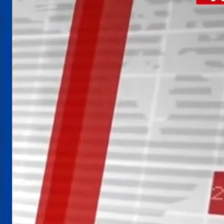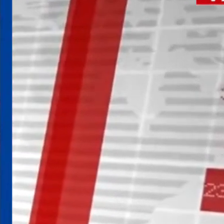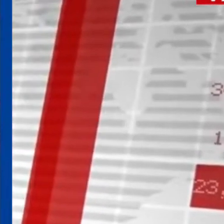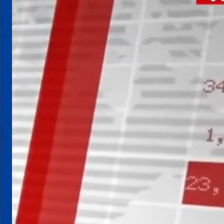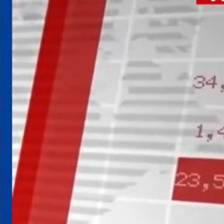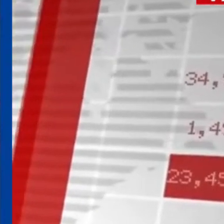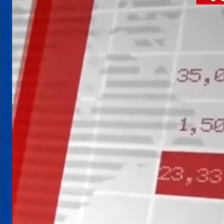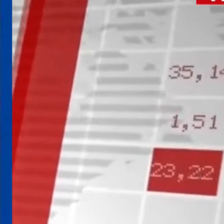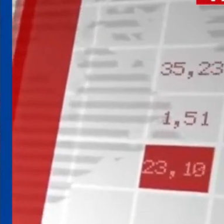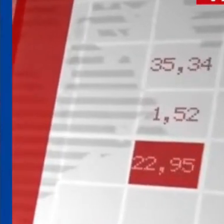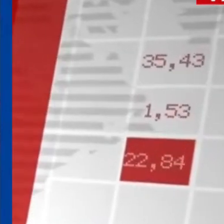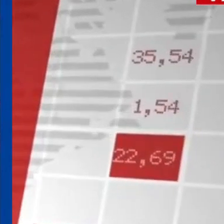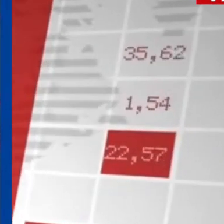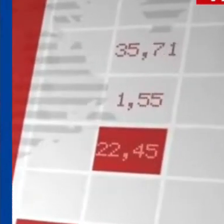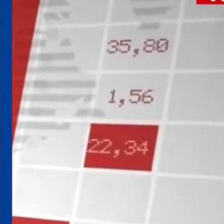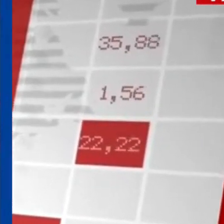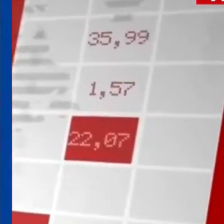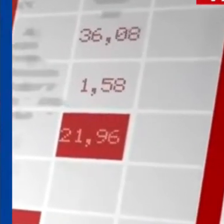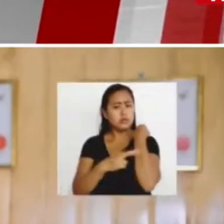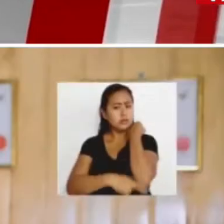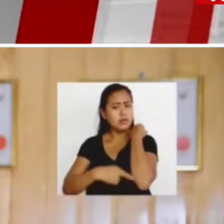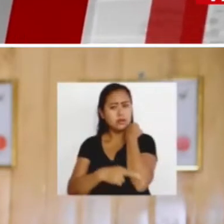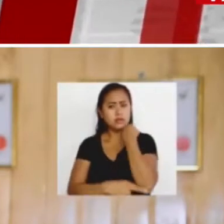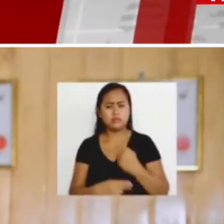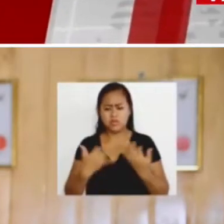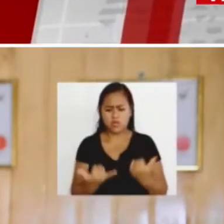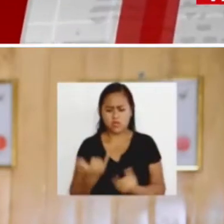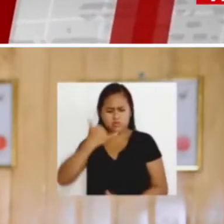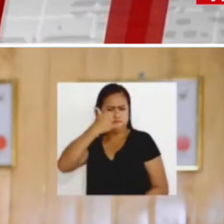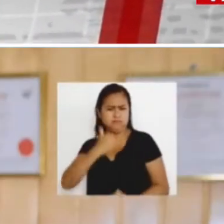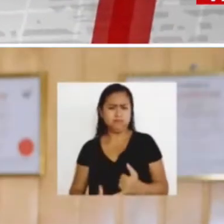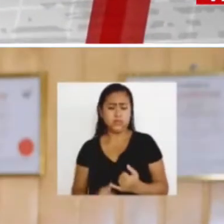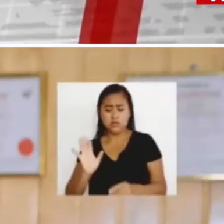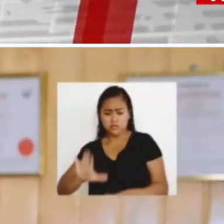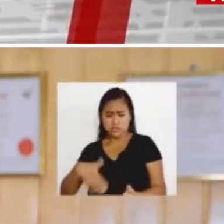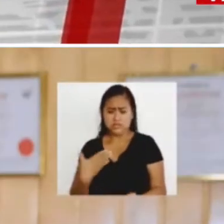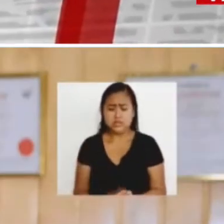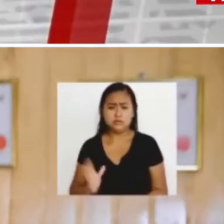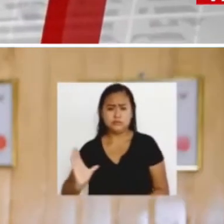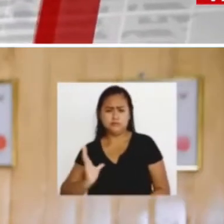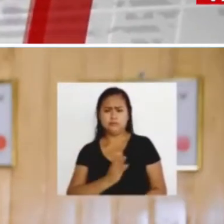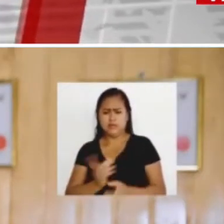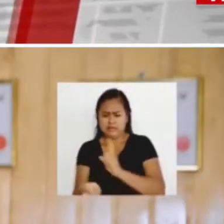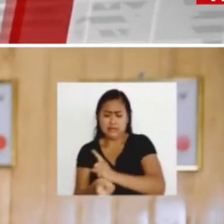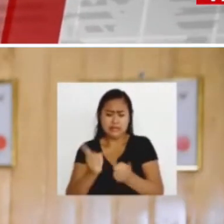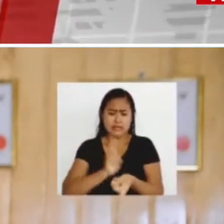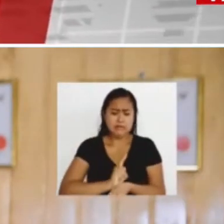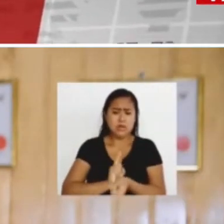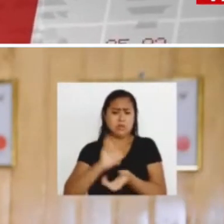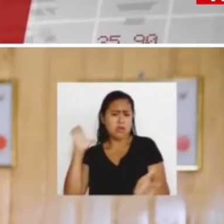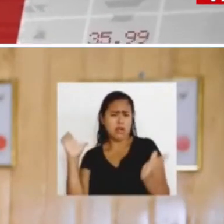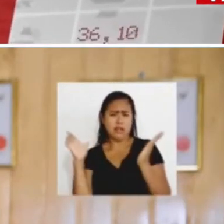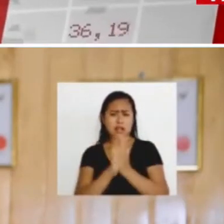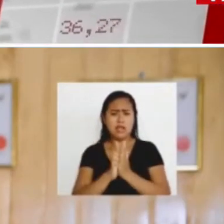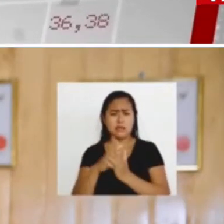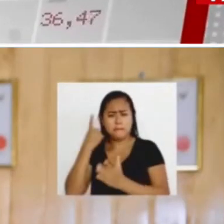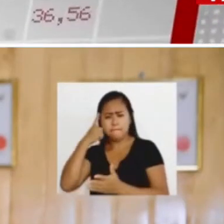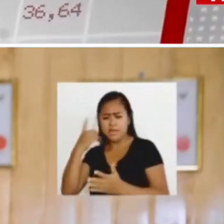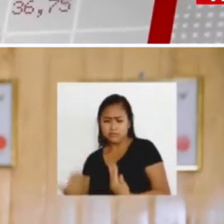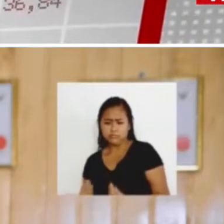trabajando pensando en el beneficio de nuestra región. Si una encuesta no nos favorece, eso también nos compromete para seguir trabajando y ver